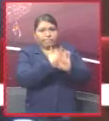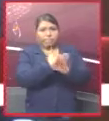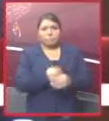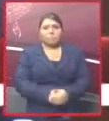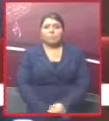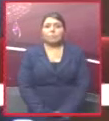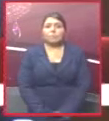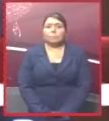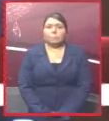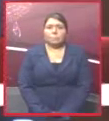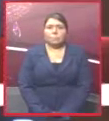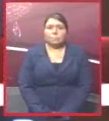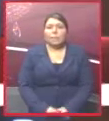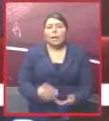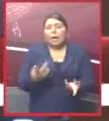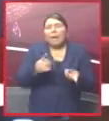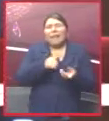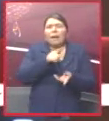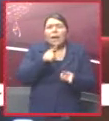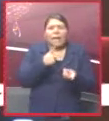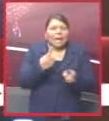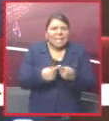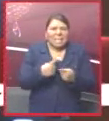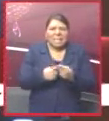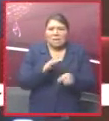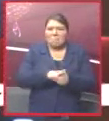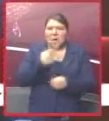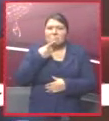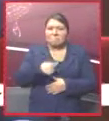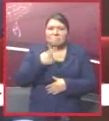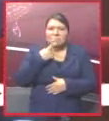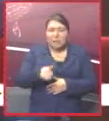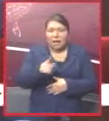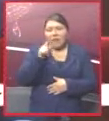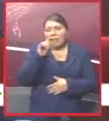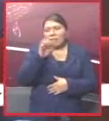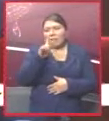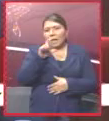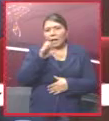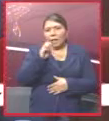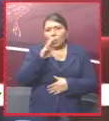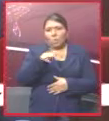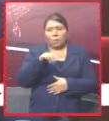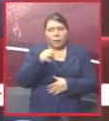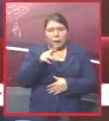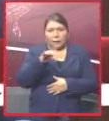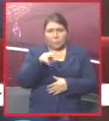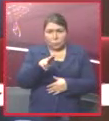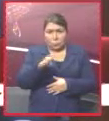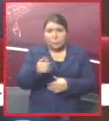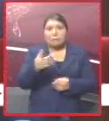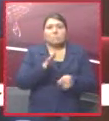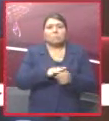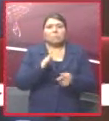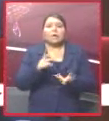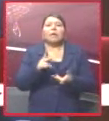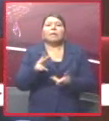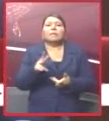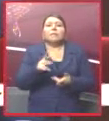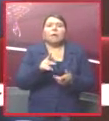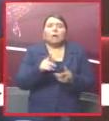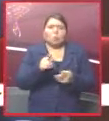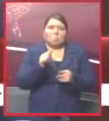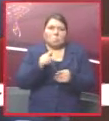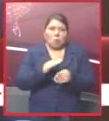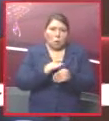El sector que más quejas tiene actualmente es el de telecomunicaciones, con poco más de 18,000. Después sigue la CFE